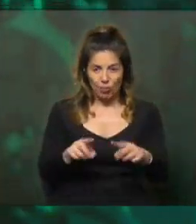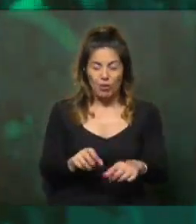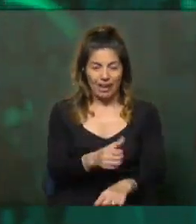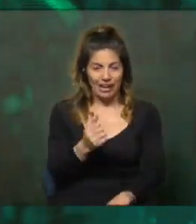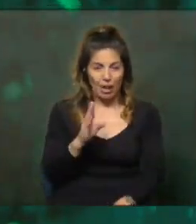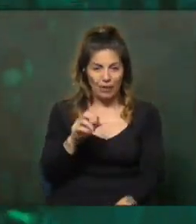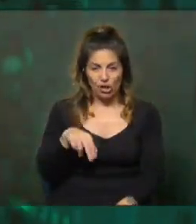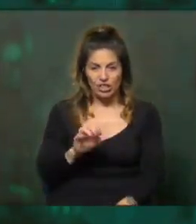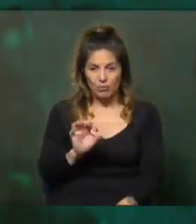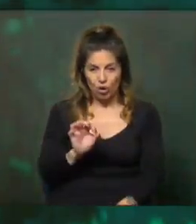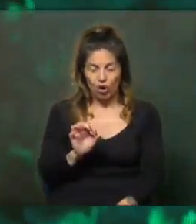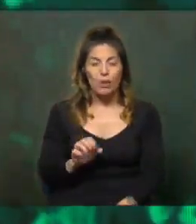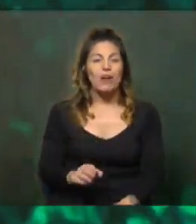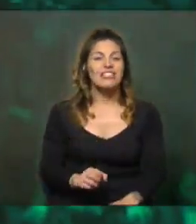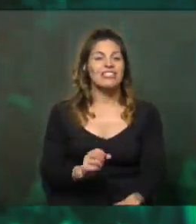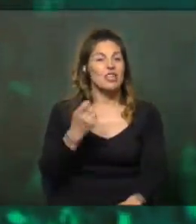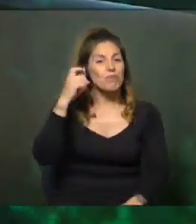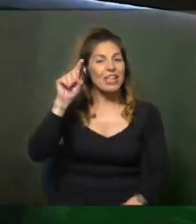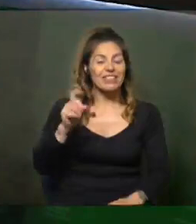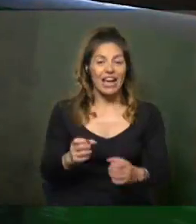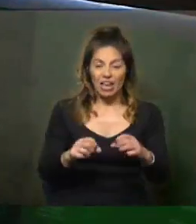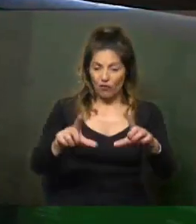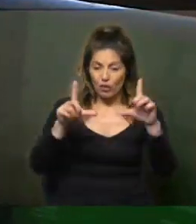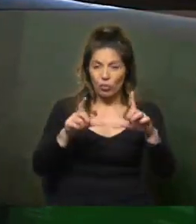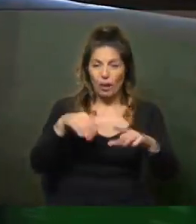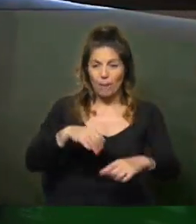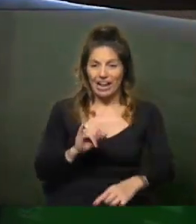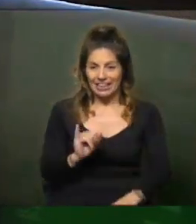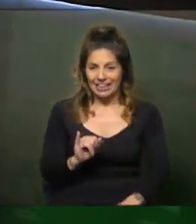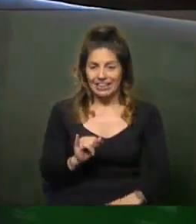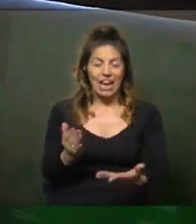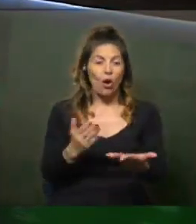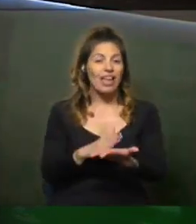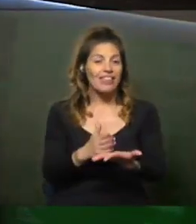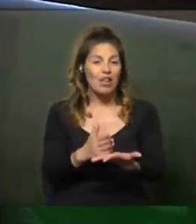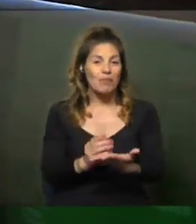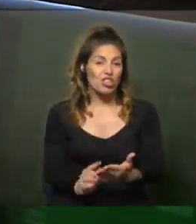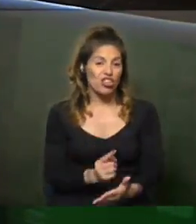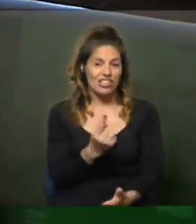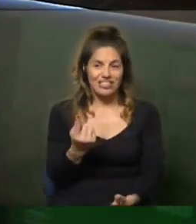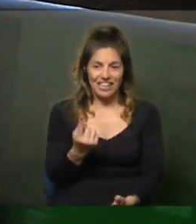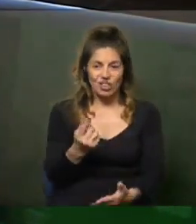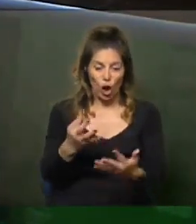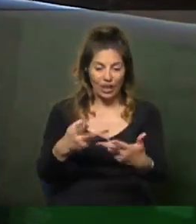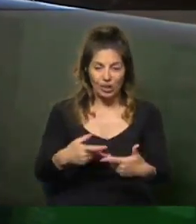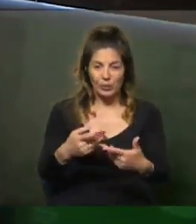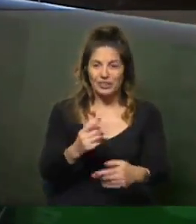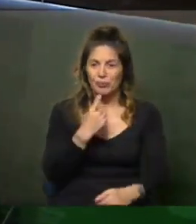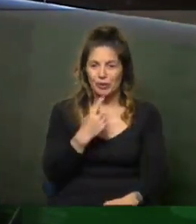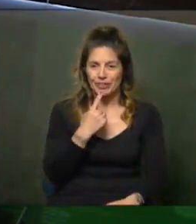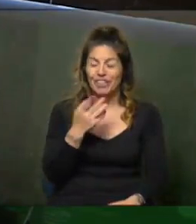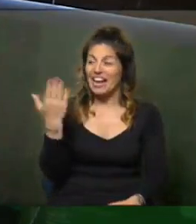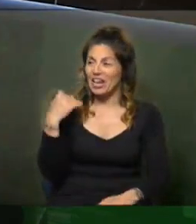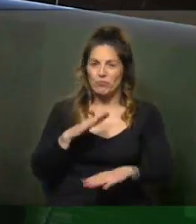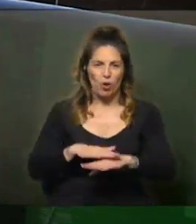peronismo luego se inventa la figura de macri porque también era una Us ahora lo estamos poniendo en el medio del centro de la articulación política sin embargo en